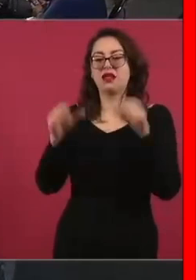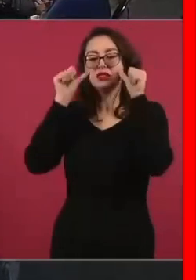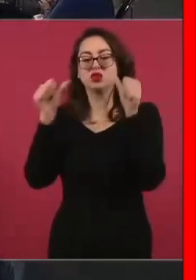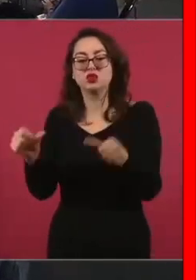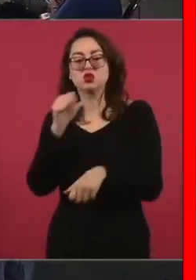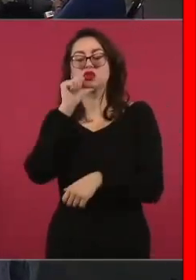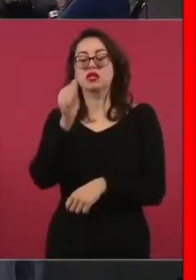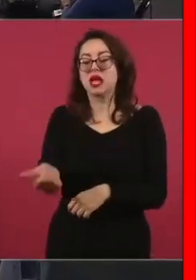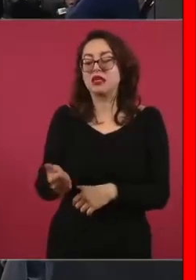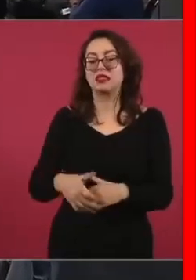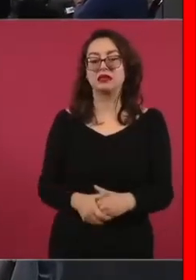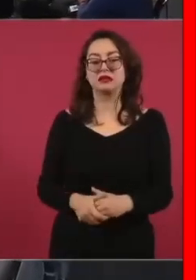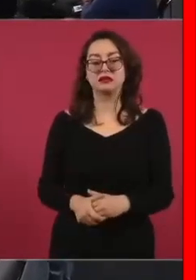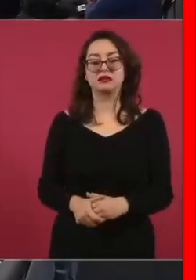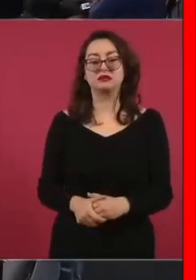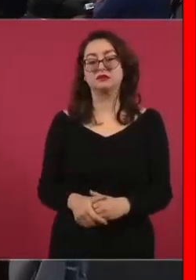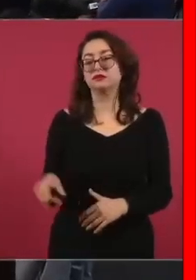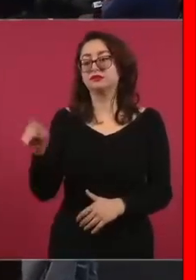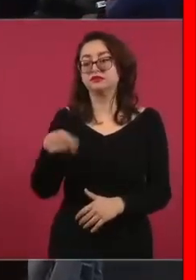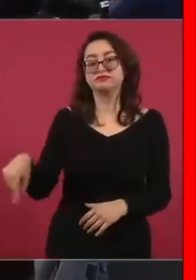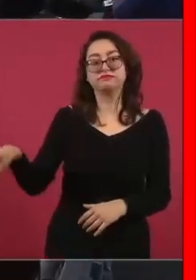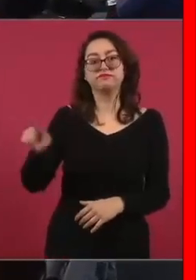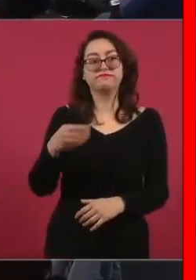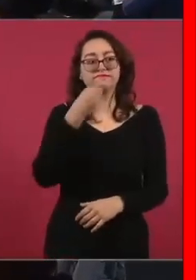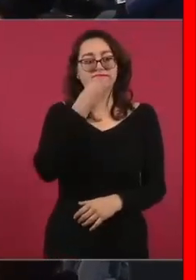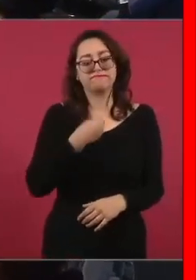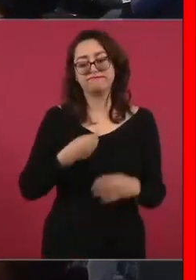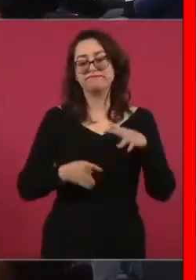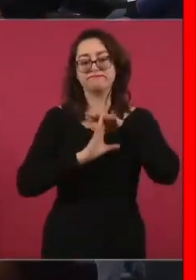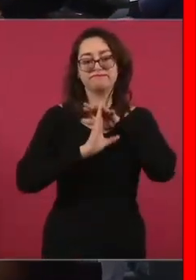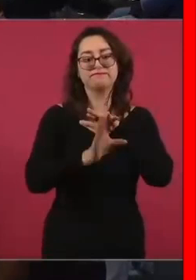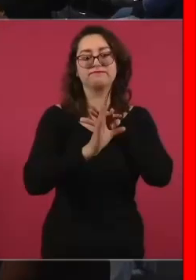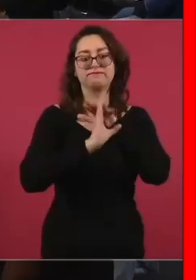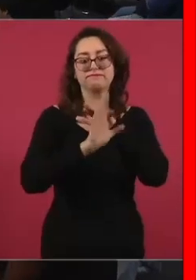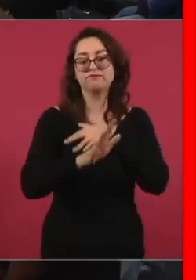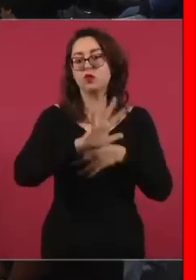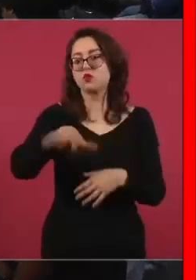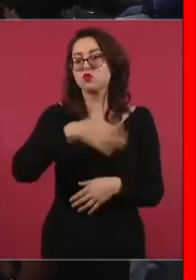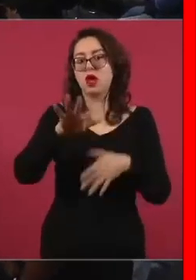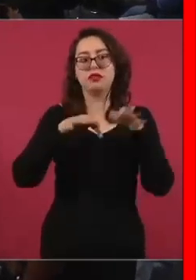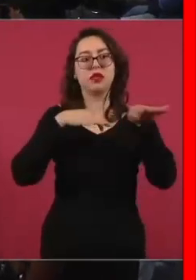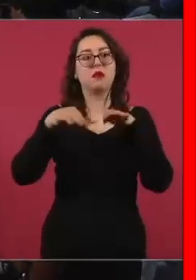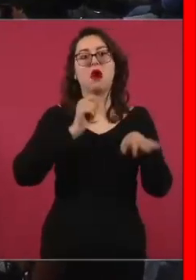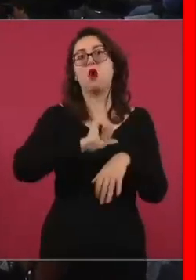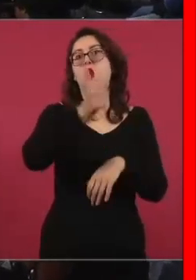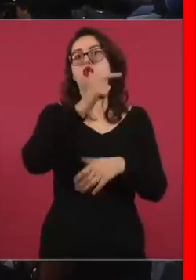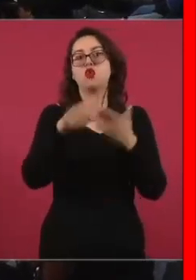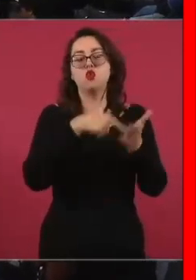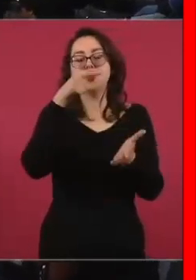dieron. Migrar. Fue el que emigraran para buscarse la vida del otro lado de la